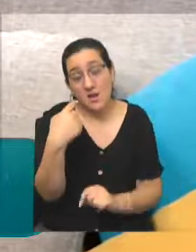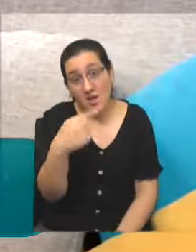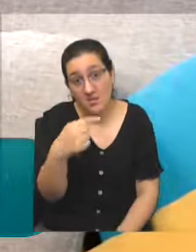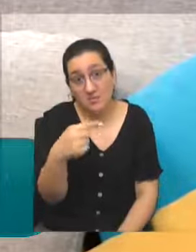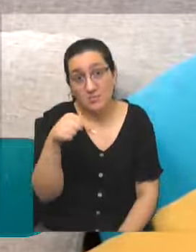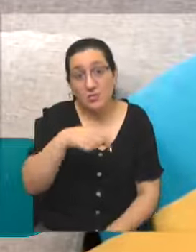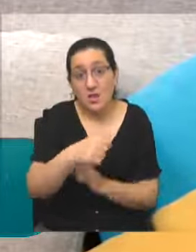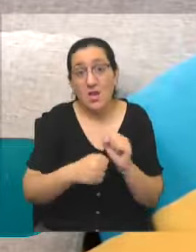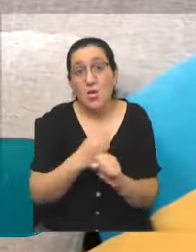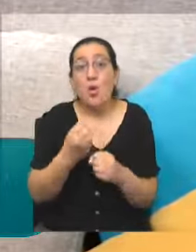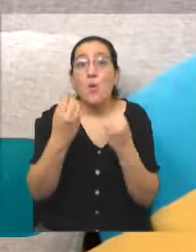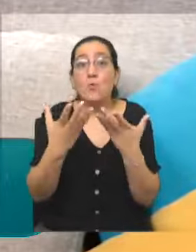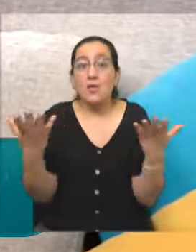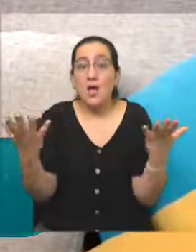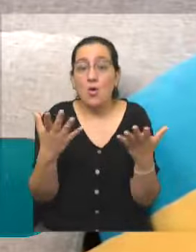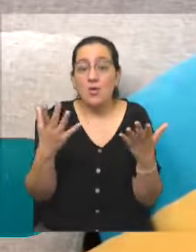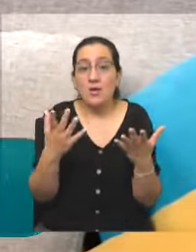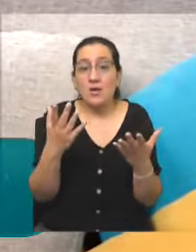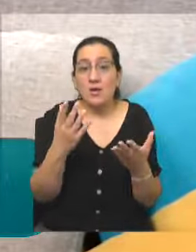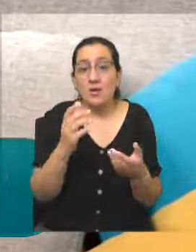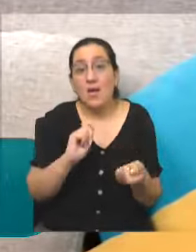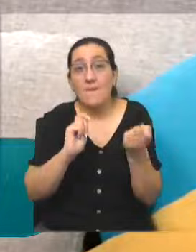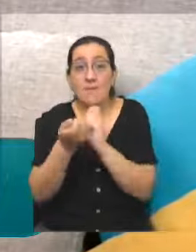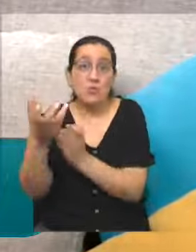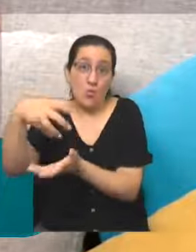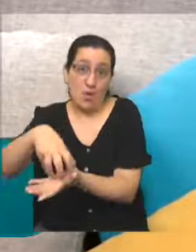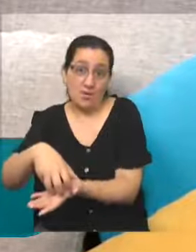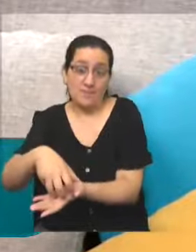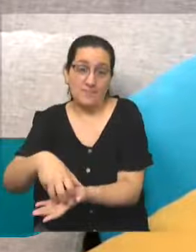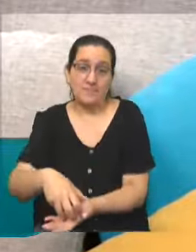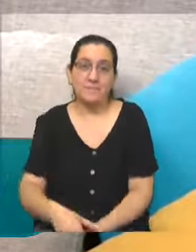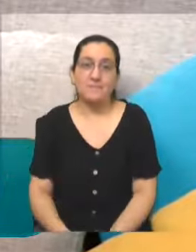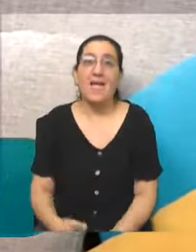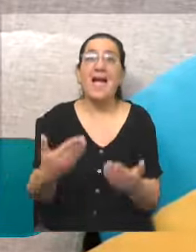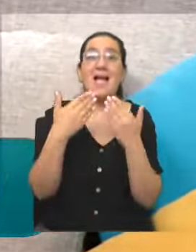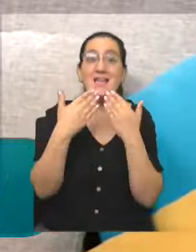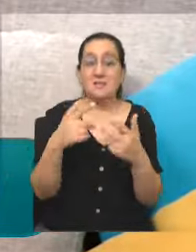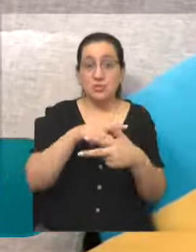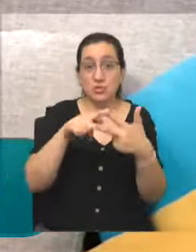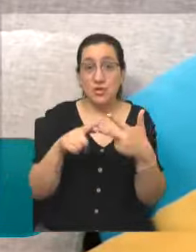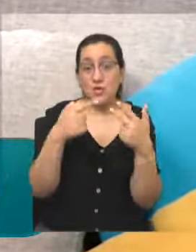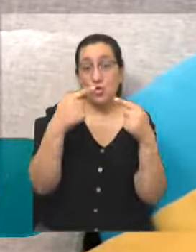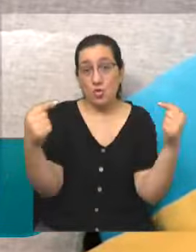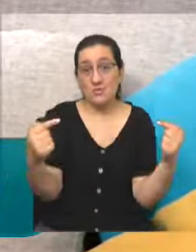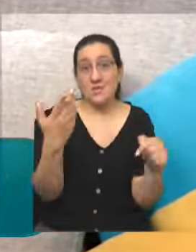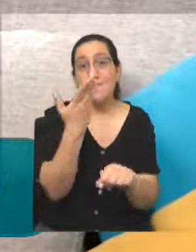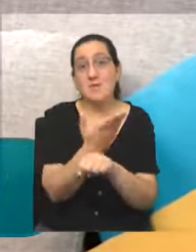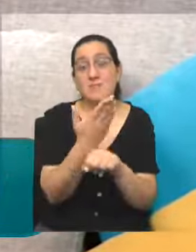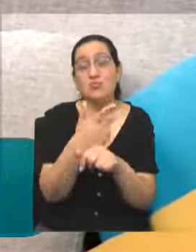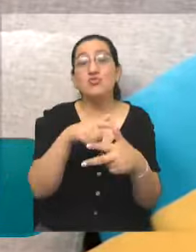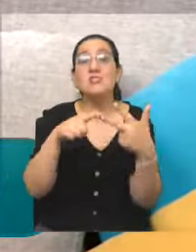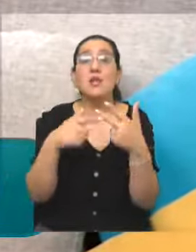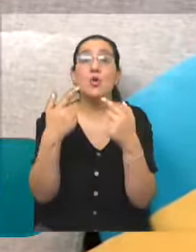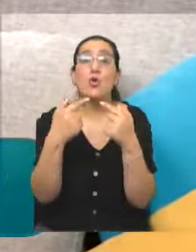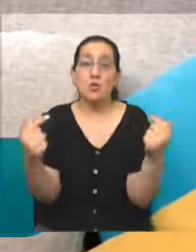año es porque hoy estamos en otro lugar. Entonces, agradecemos tres cosas y pedimos tres cosas. ¿Cómo